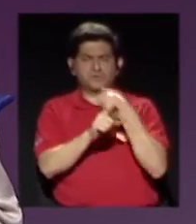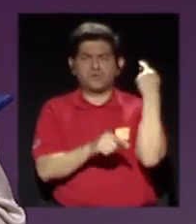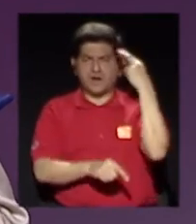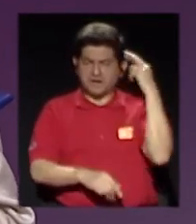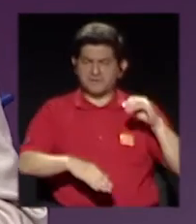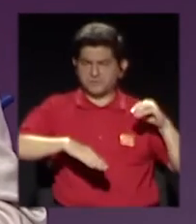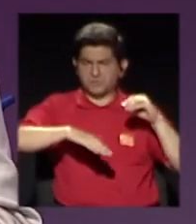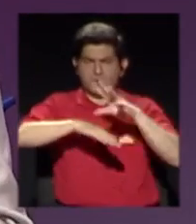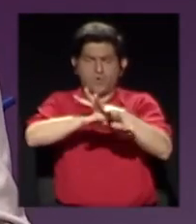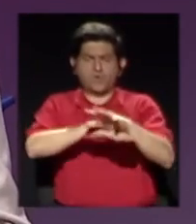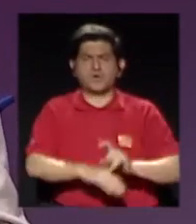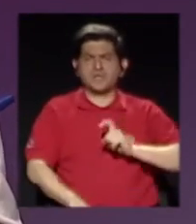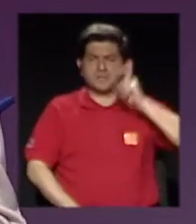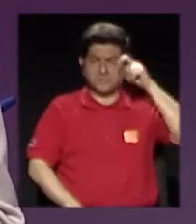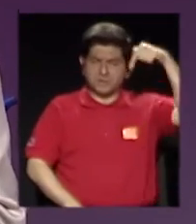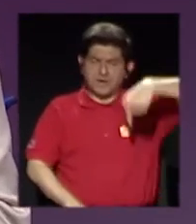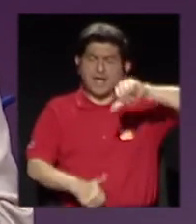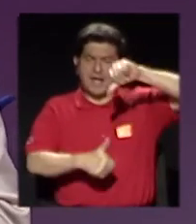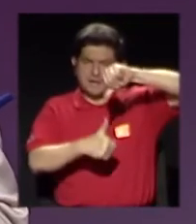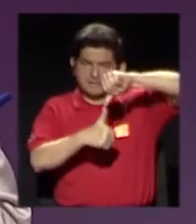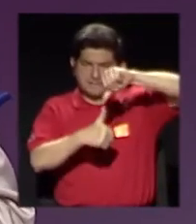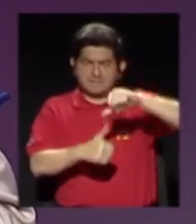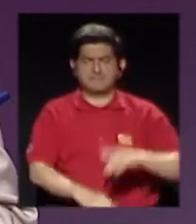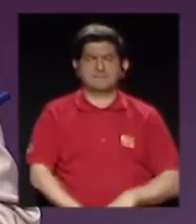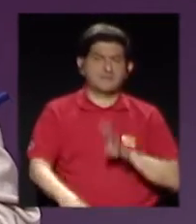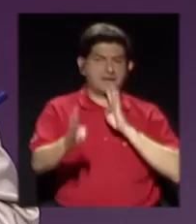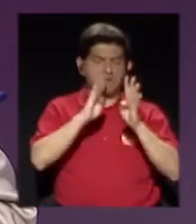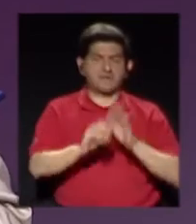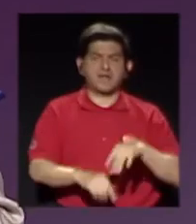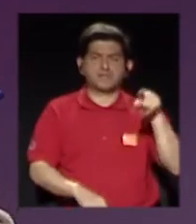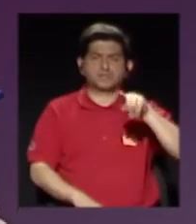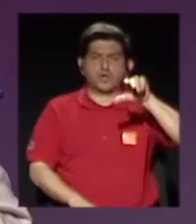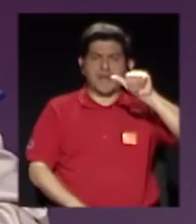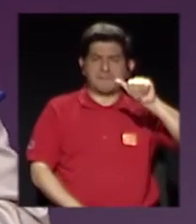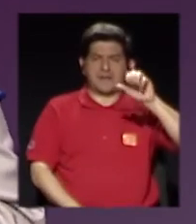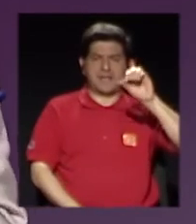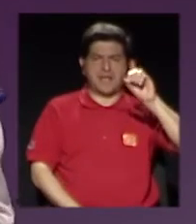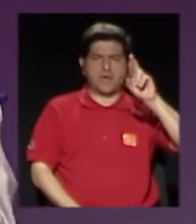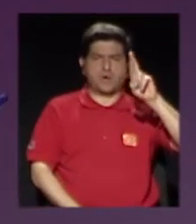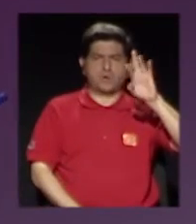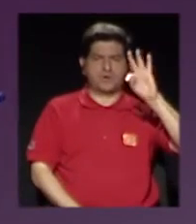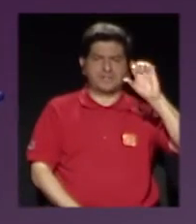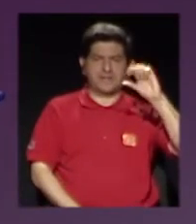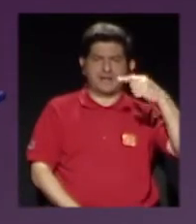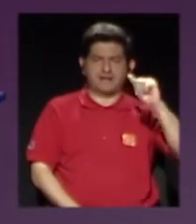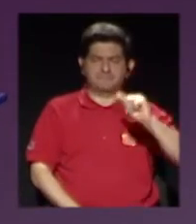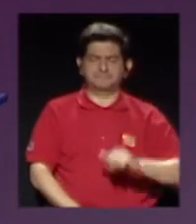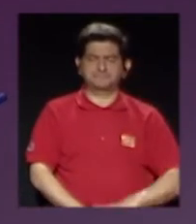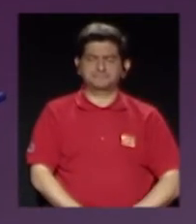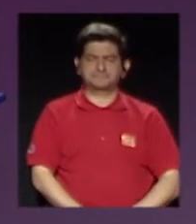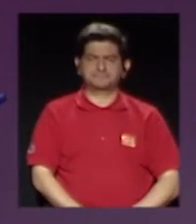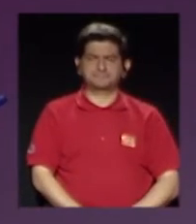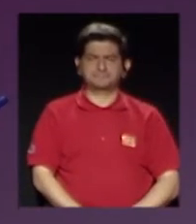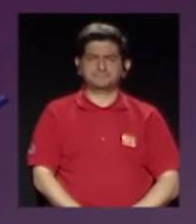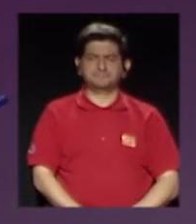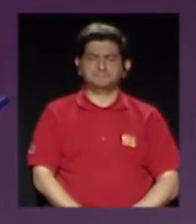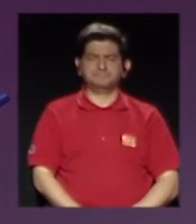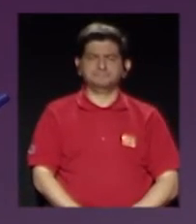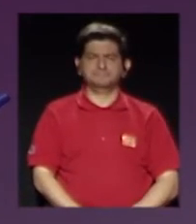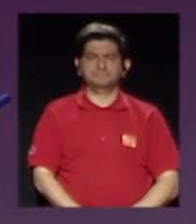orientación sexual en centroamérica estamos conversando con sudamérica ortiga tenemos